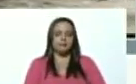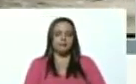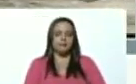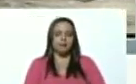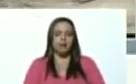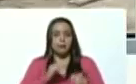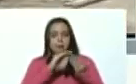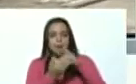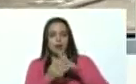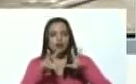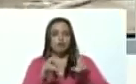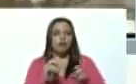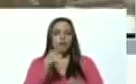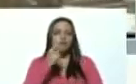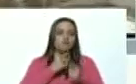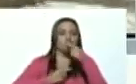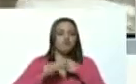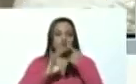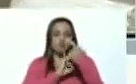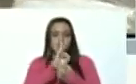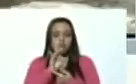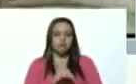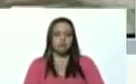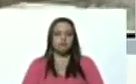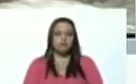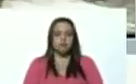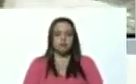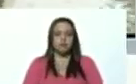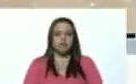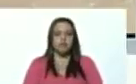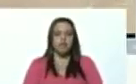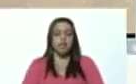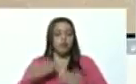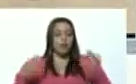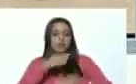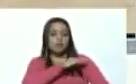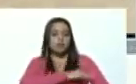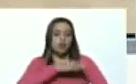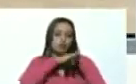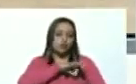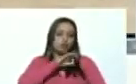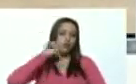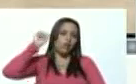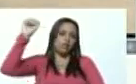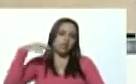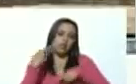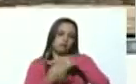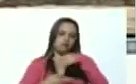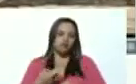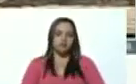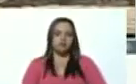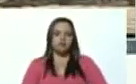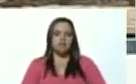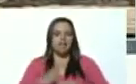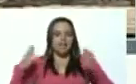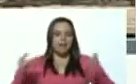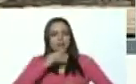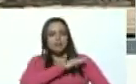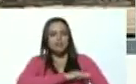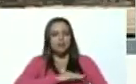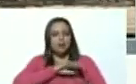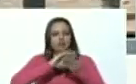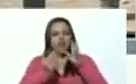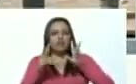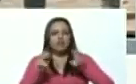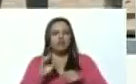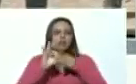Barrio Nuevo, Barrio Tricolor, en una gran misión socialista de la revolución. La gran misión Barrio Nuevo,